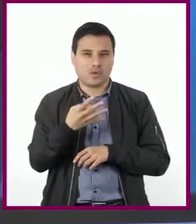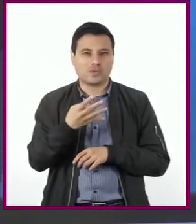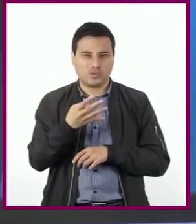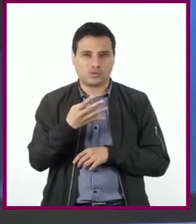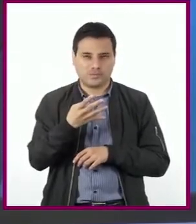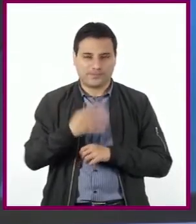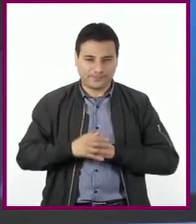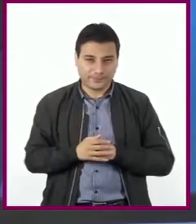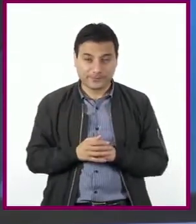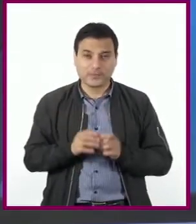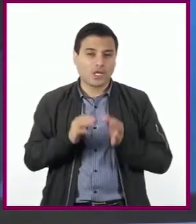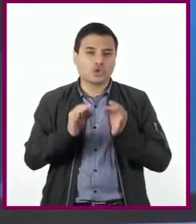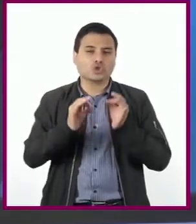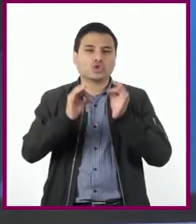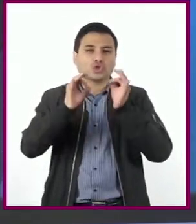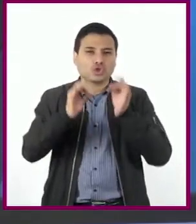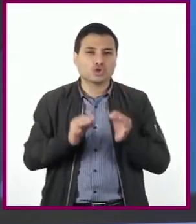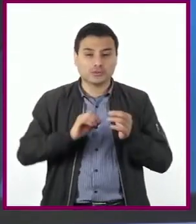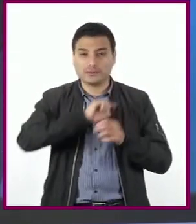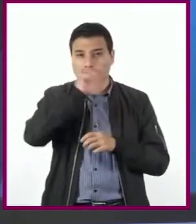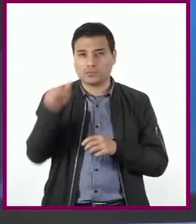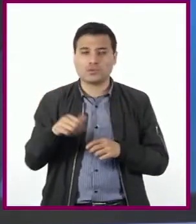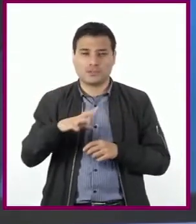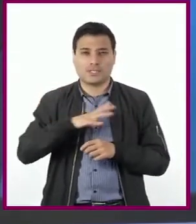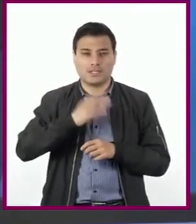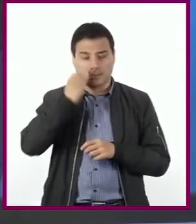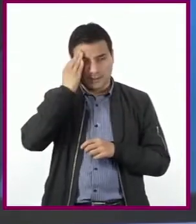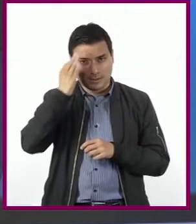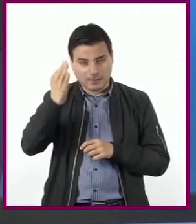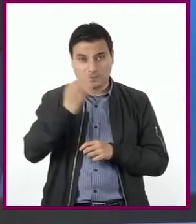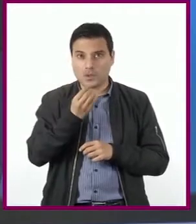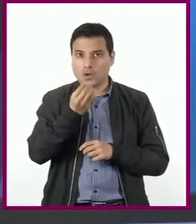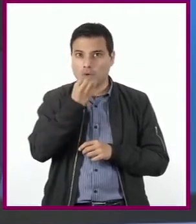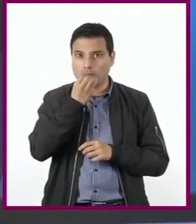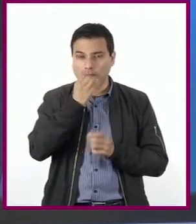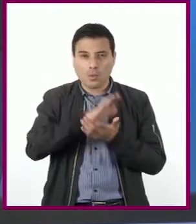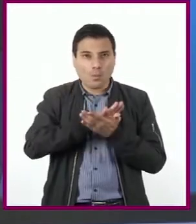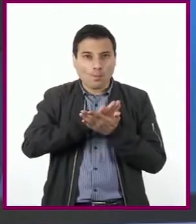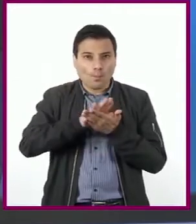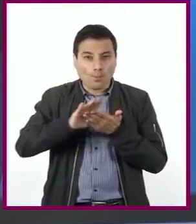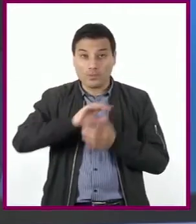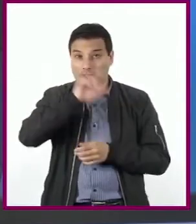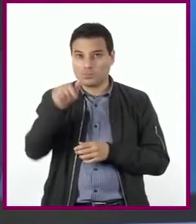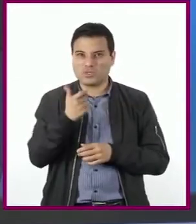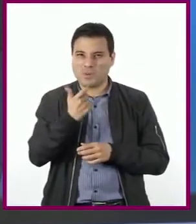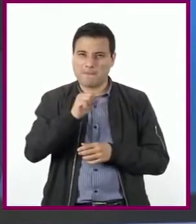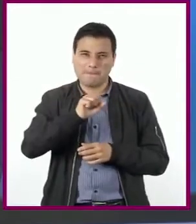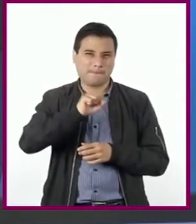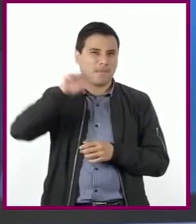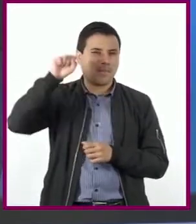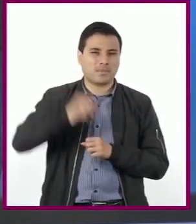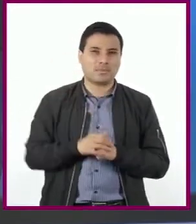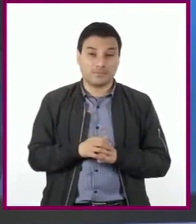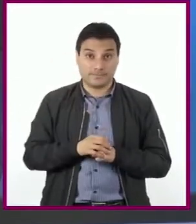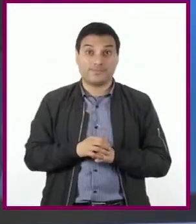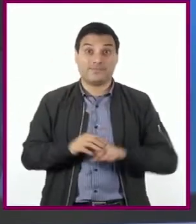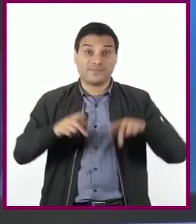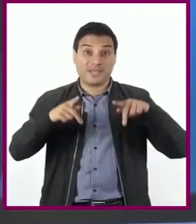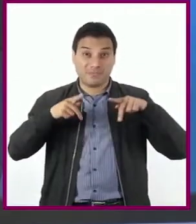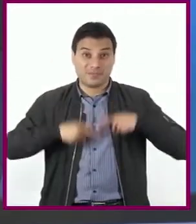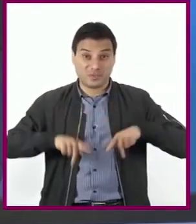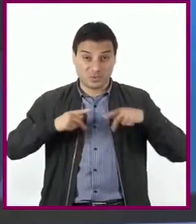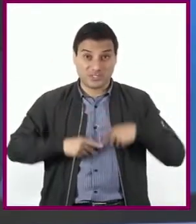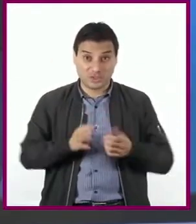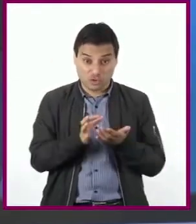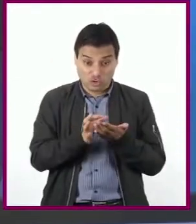En ese tiempo se presentó una época de escasez y con ello el alza de precios. Y todo por lo que se pagaba con un